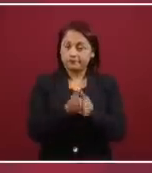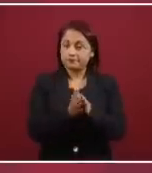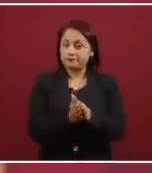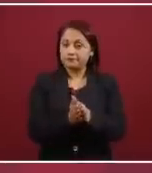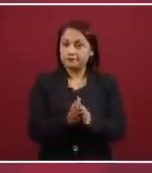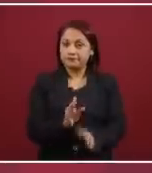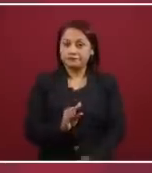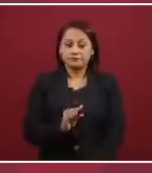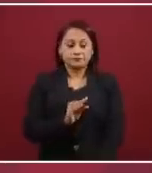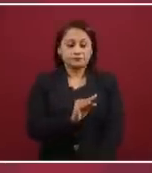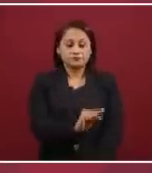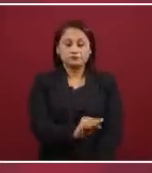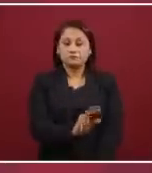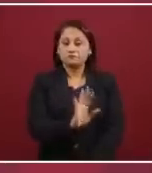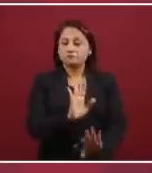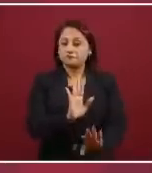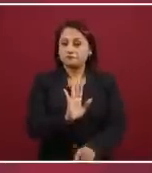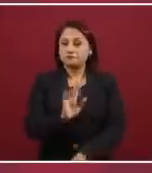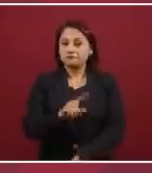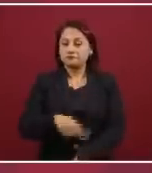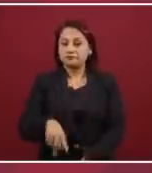Y se la vuelan.